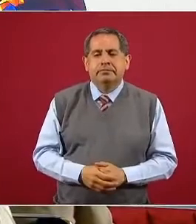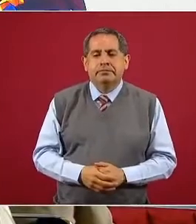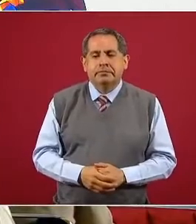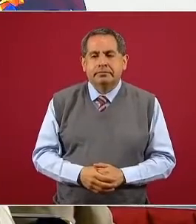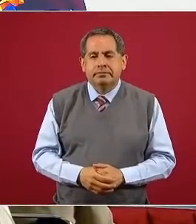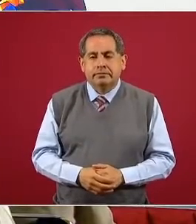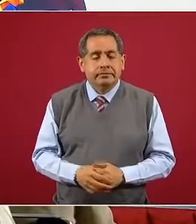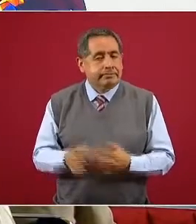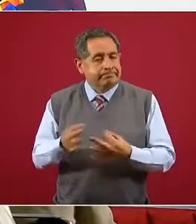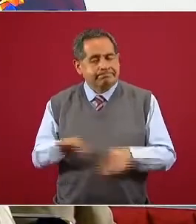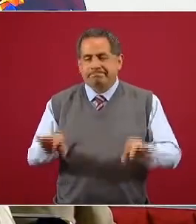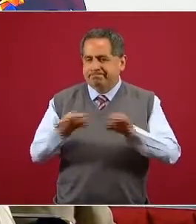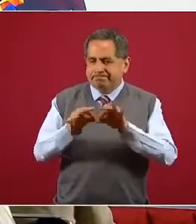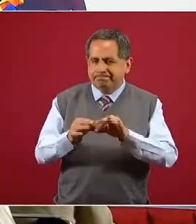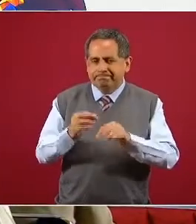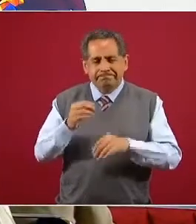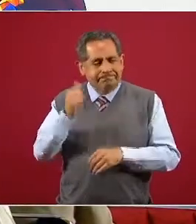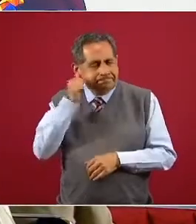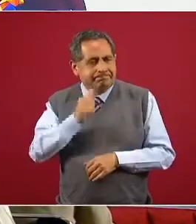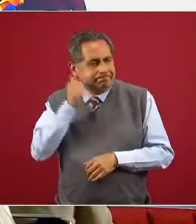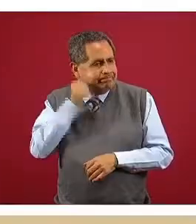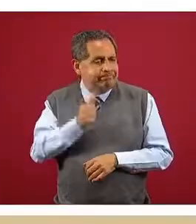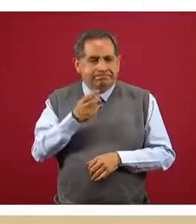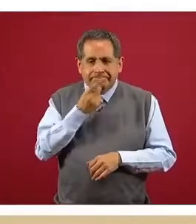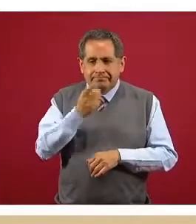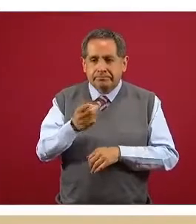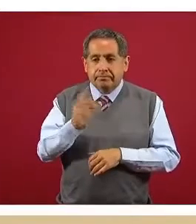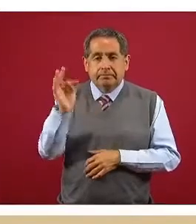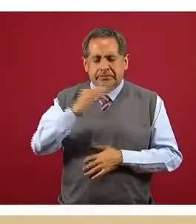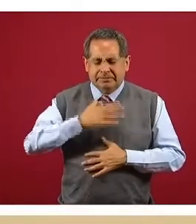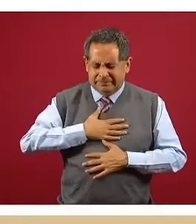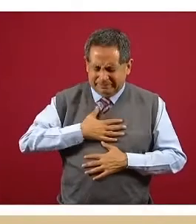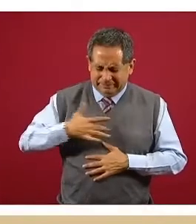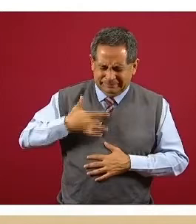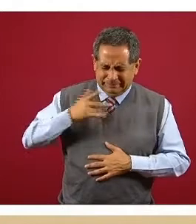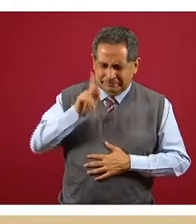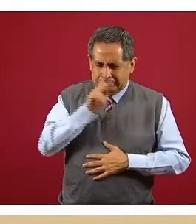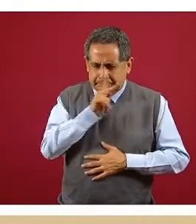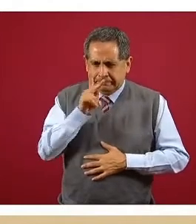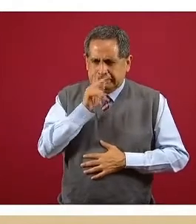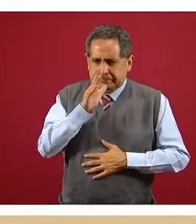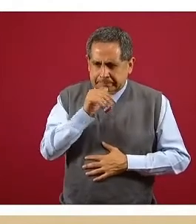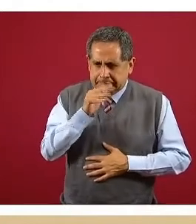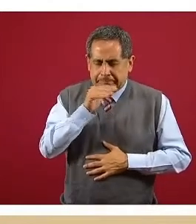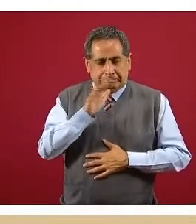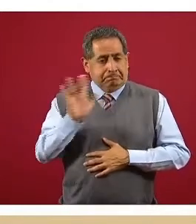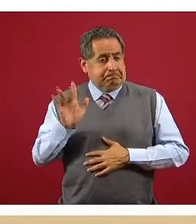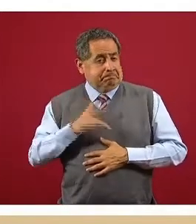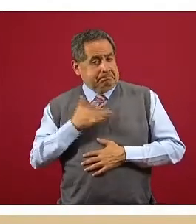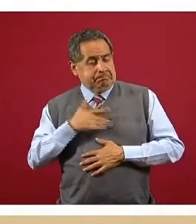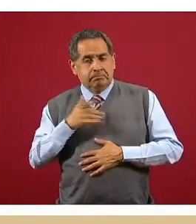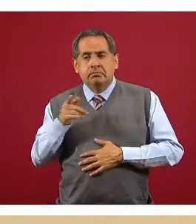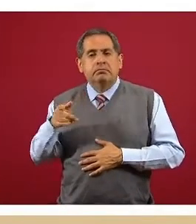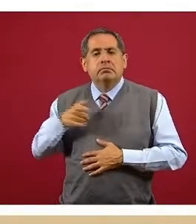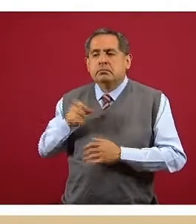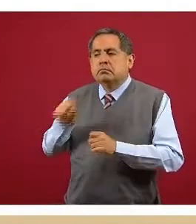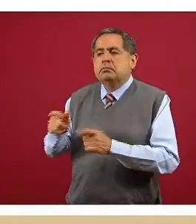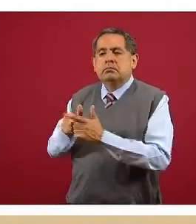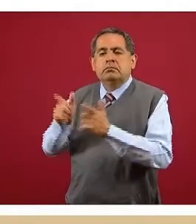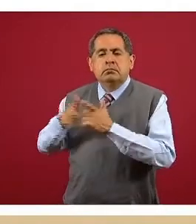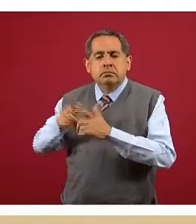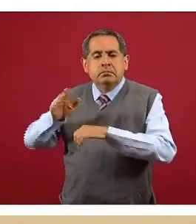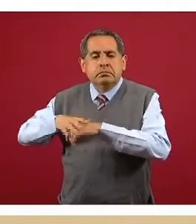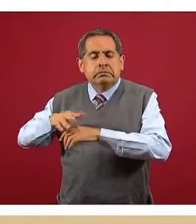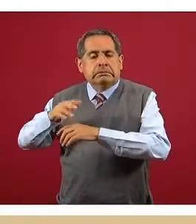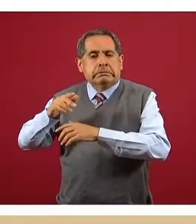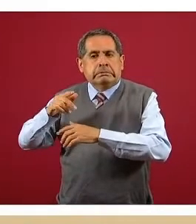Finalmente, importante, si tenemos síntomas respiratorios y pertenecen a alguno de los grupos de mayor riesgo para presentar